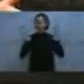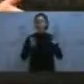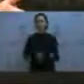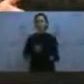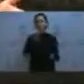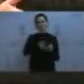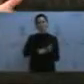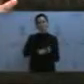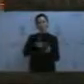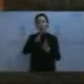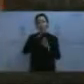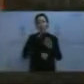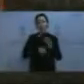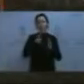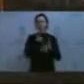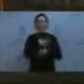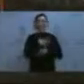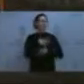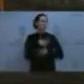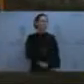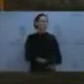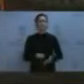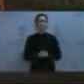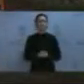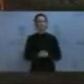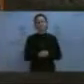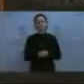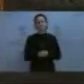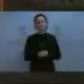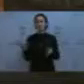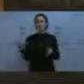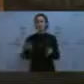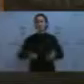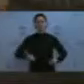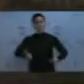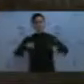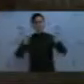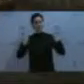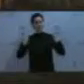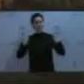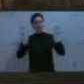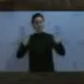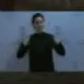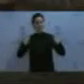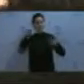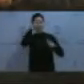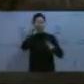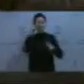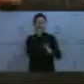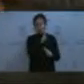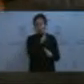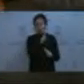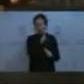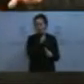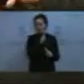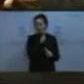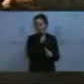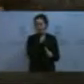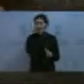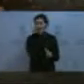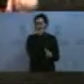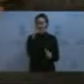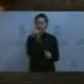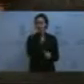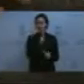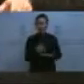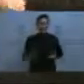este programa, como le he dicho, es totalmente voluntaria y debe ser autorizada por los padres, por todos y cada uno de los padres